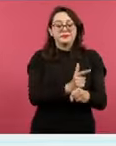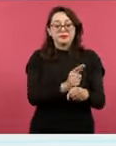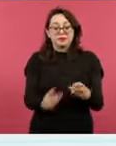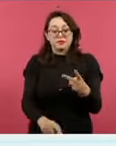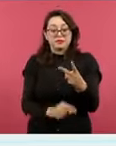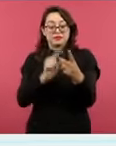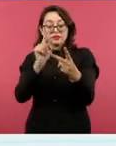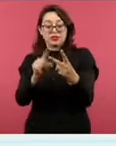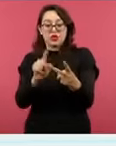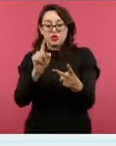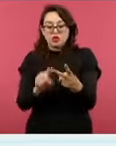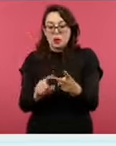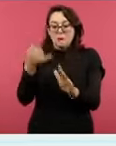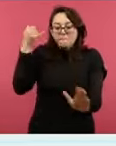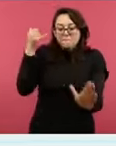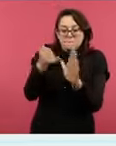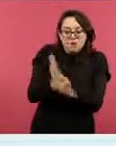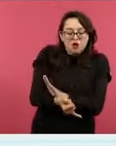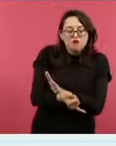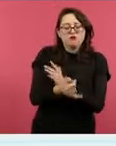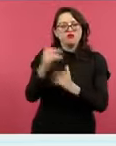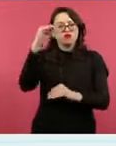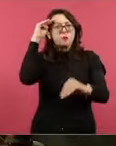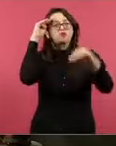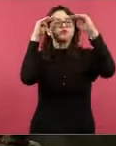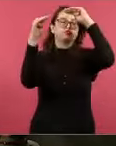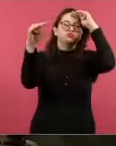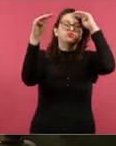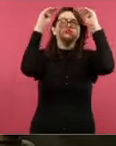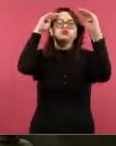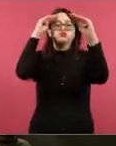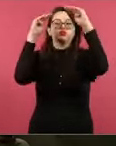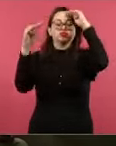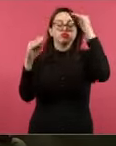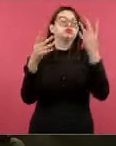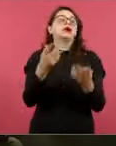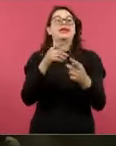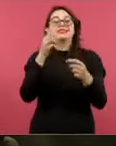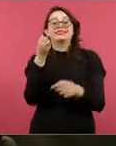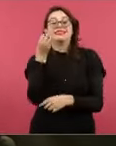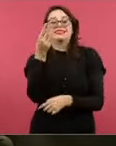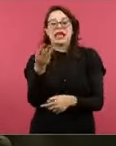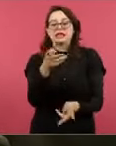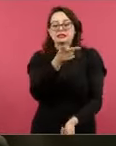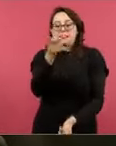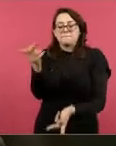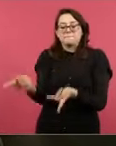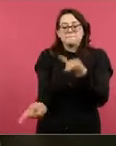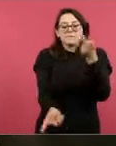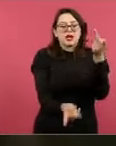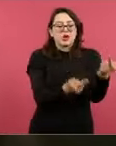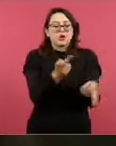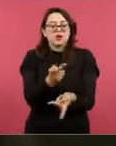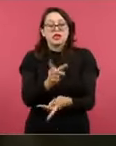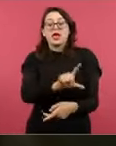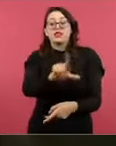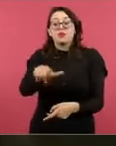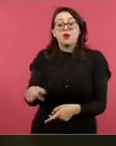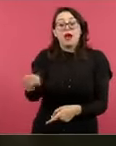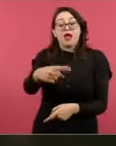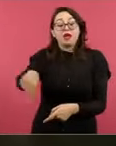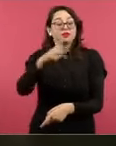a 3 preguntas que nuestros niños y niñas van a investigar. Por eso es el momento de la indagación. El momento